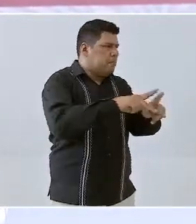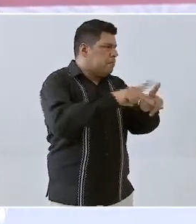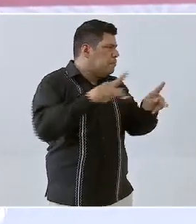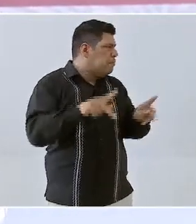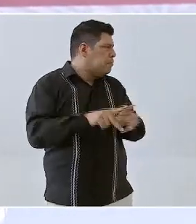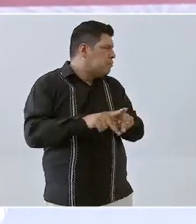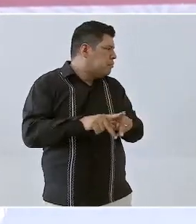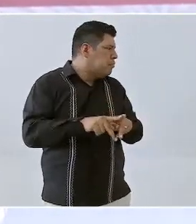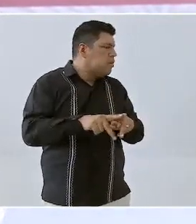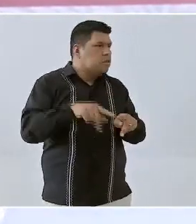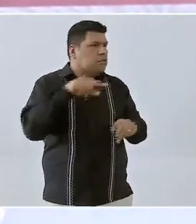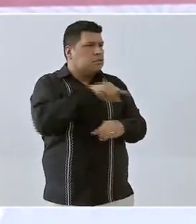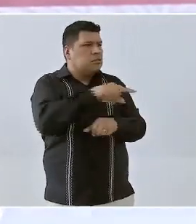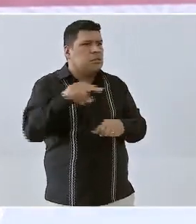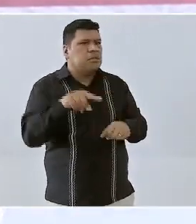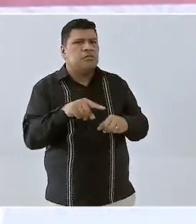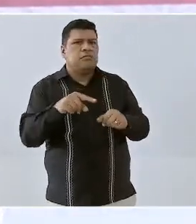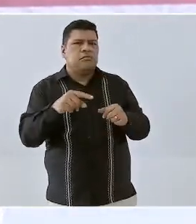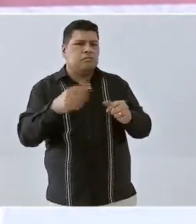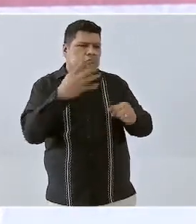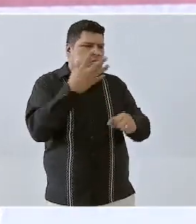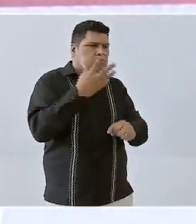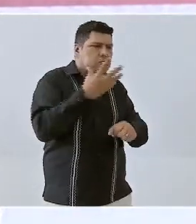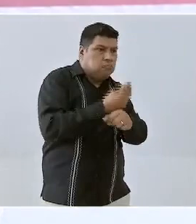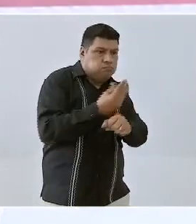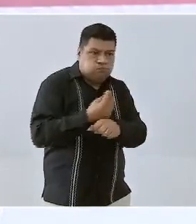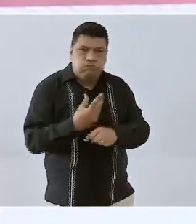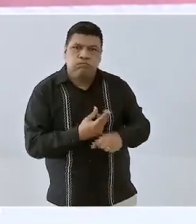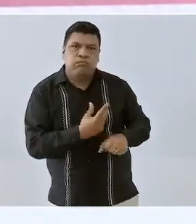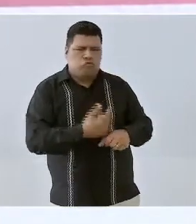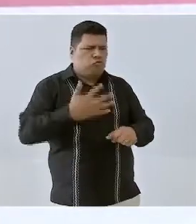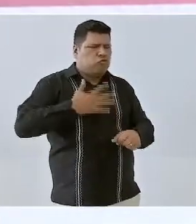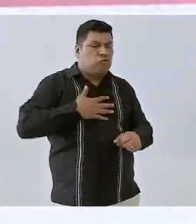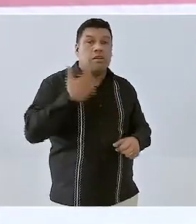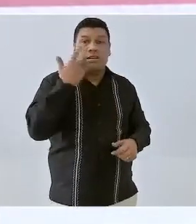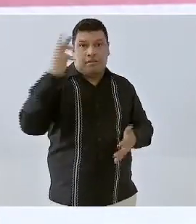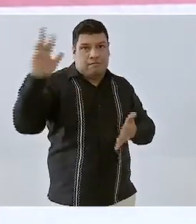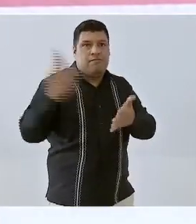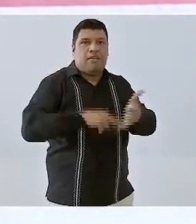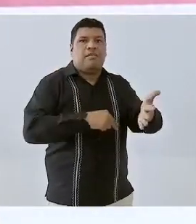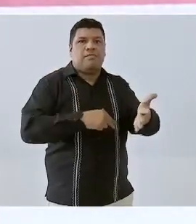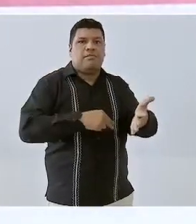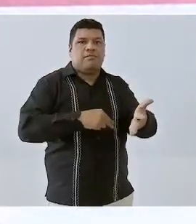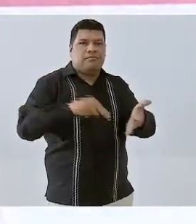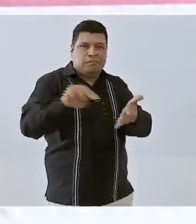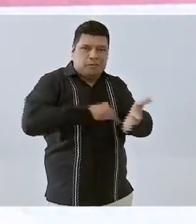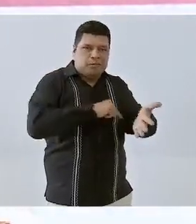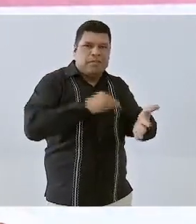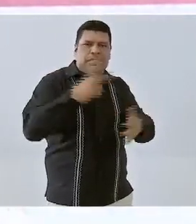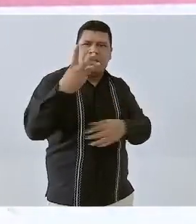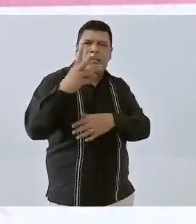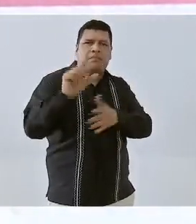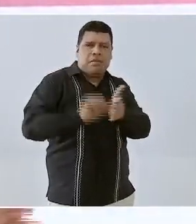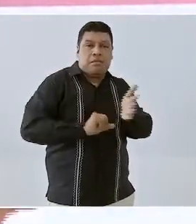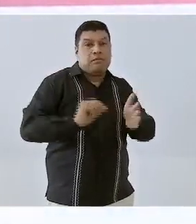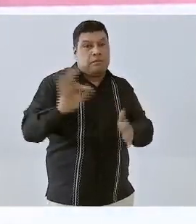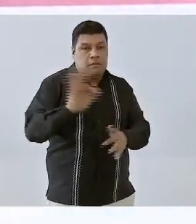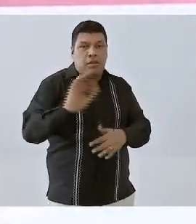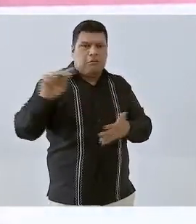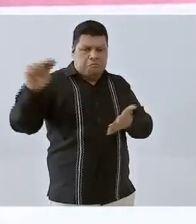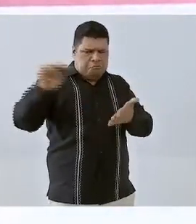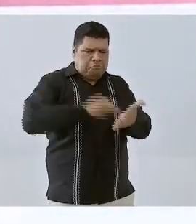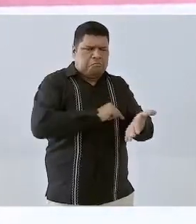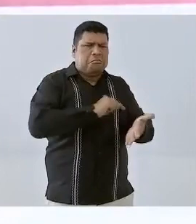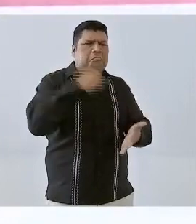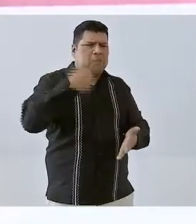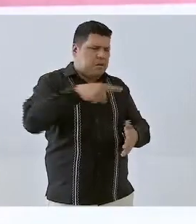industriales del Istmo. Eso sería el compromiso, que en 3 meses podamos